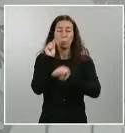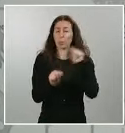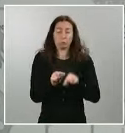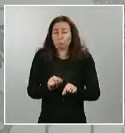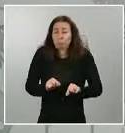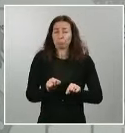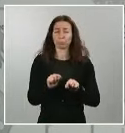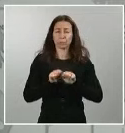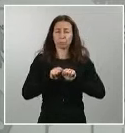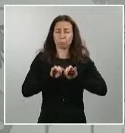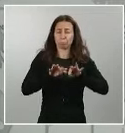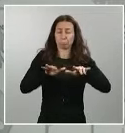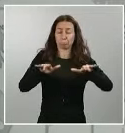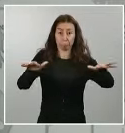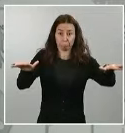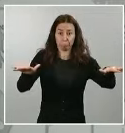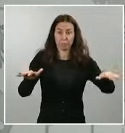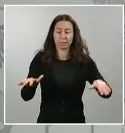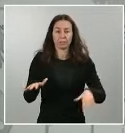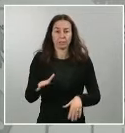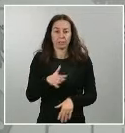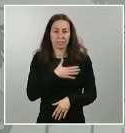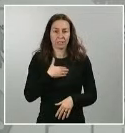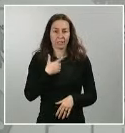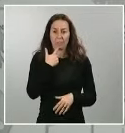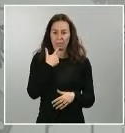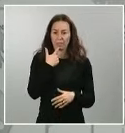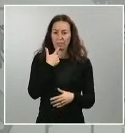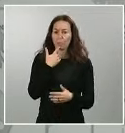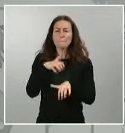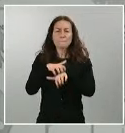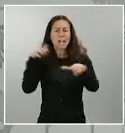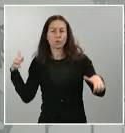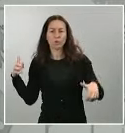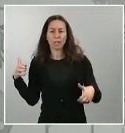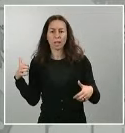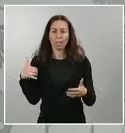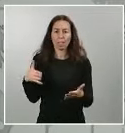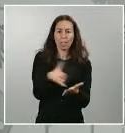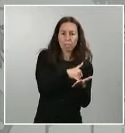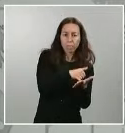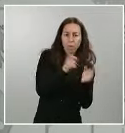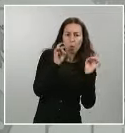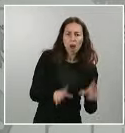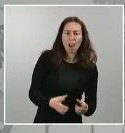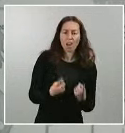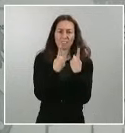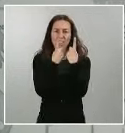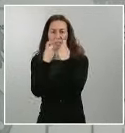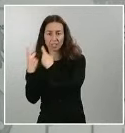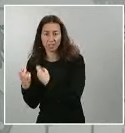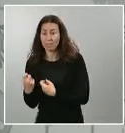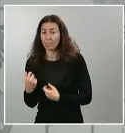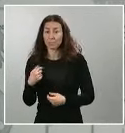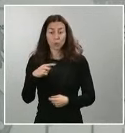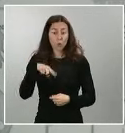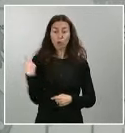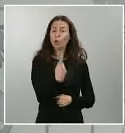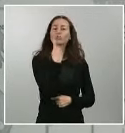mismas realidades y frente a las mismas carencias. Todos tratamos de aprovisionarnos de los mismos recursos, de